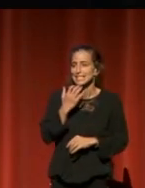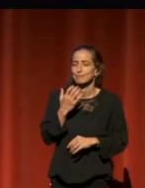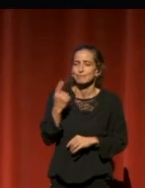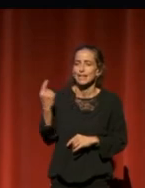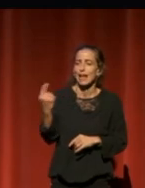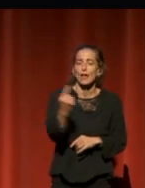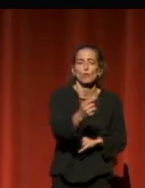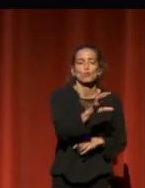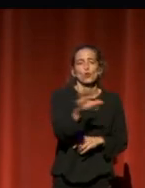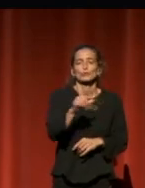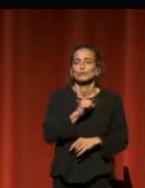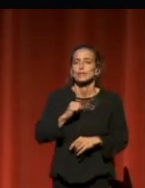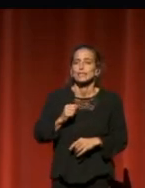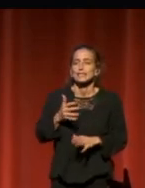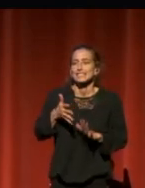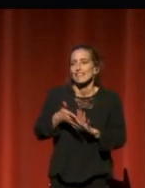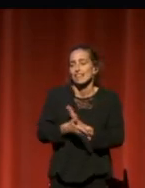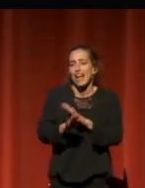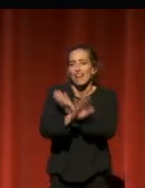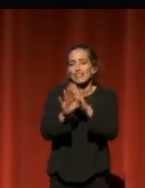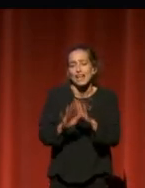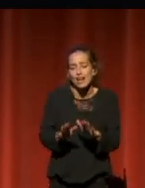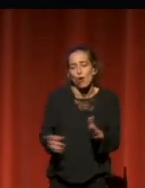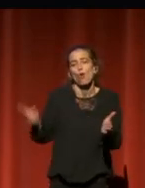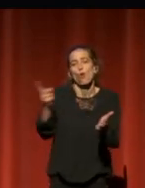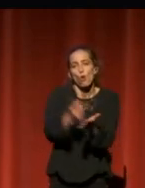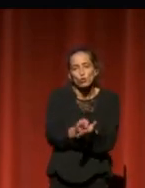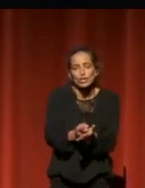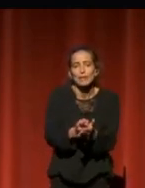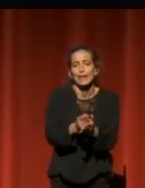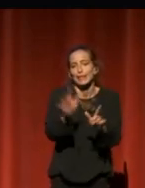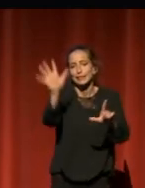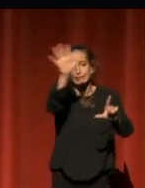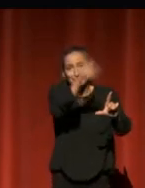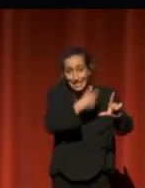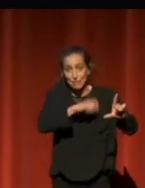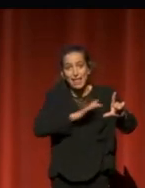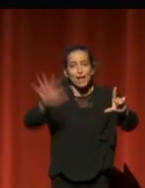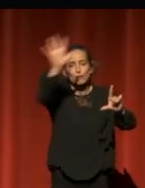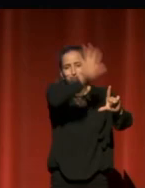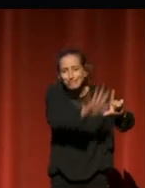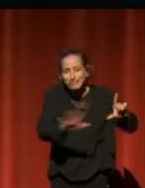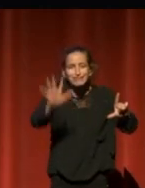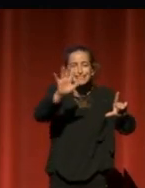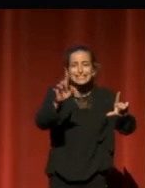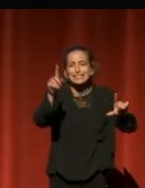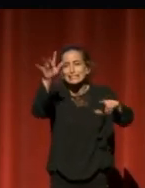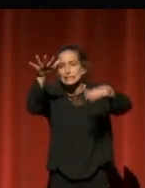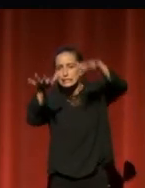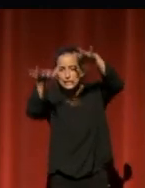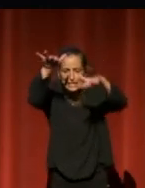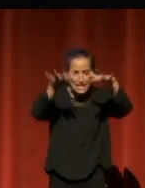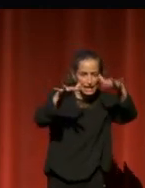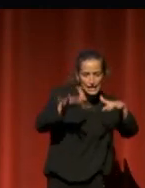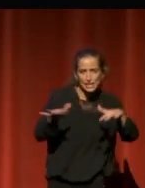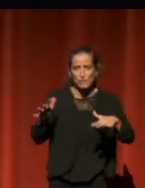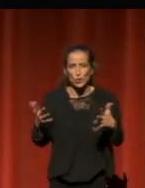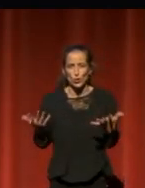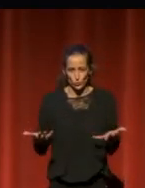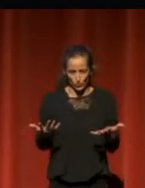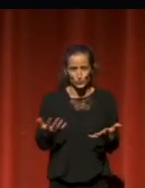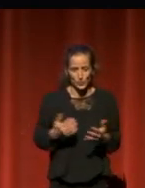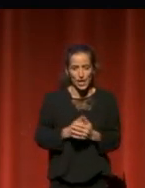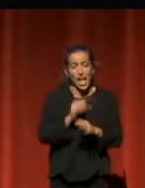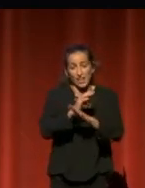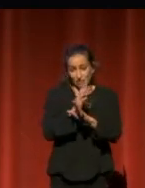a refrendar el mapa tan lleno de desequilibrios que tenemos. A partir de vuestros estudios, todos podemos